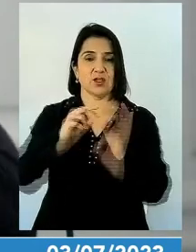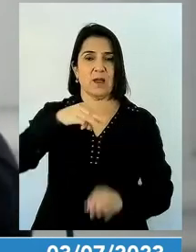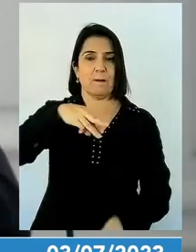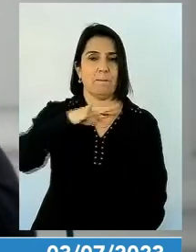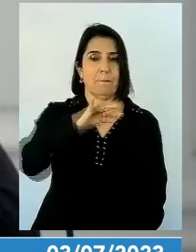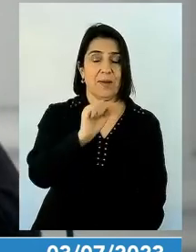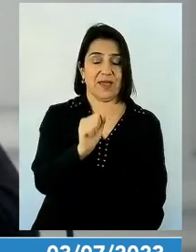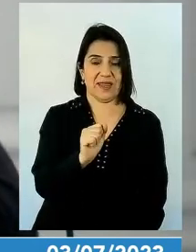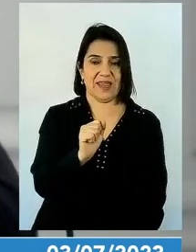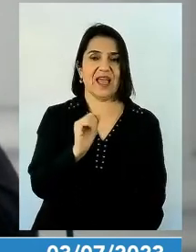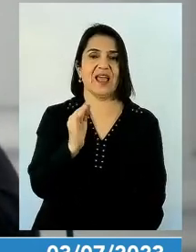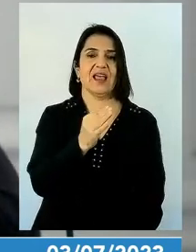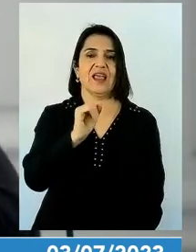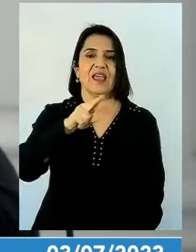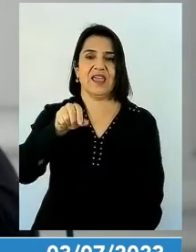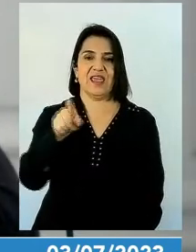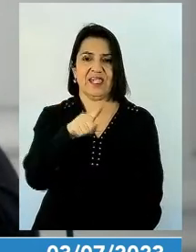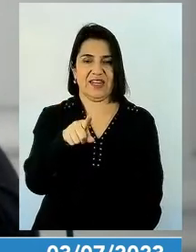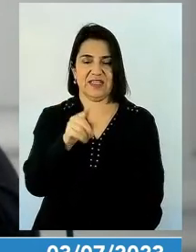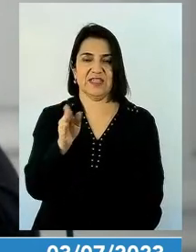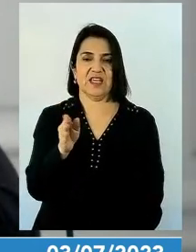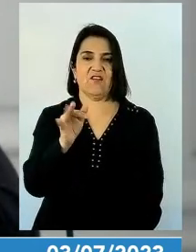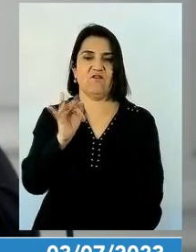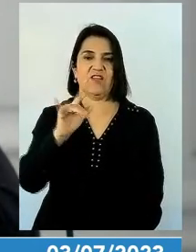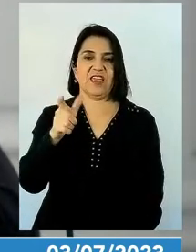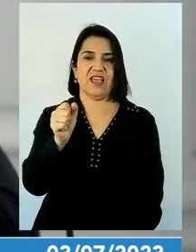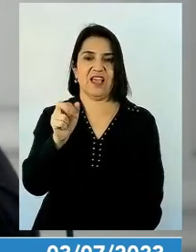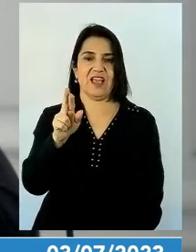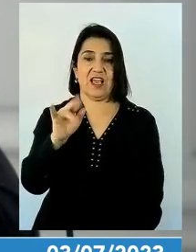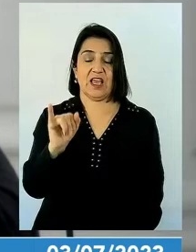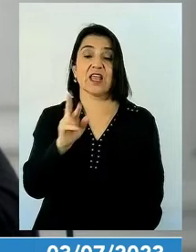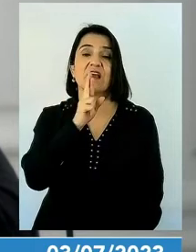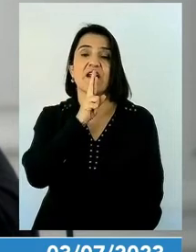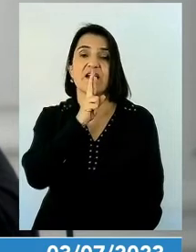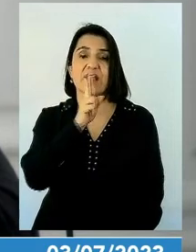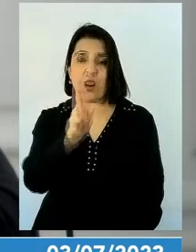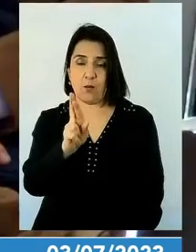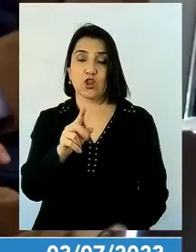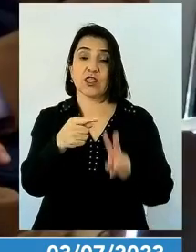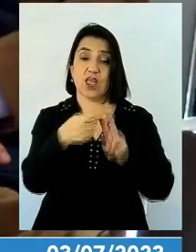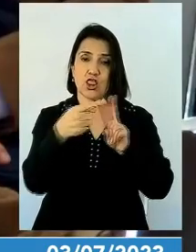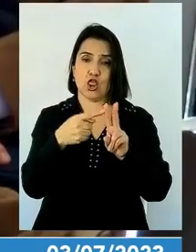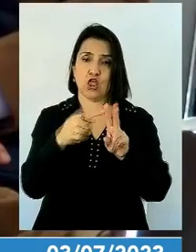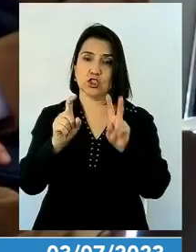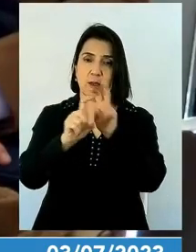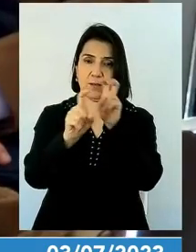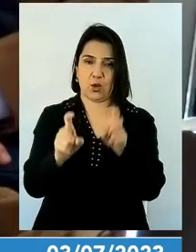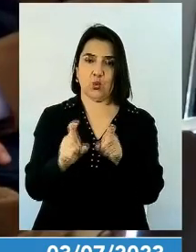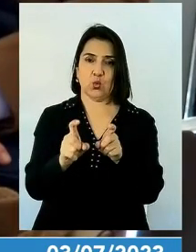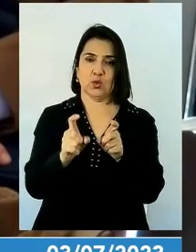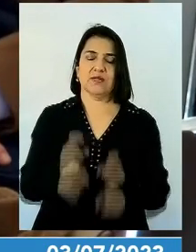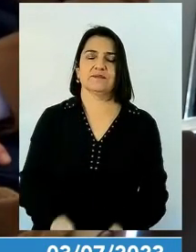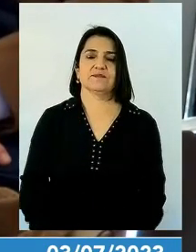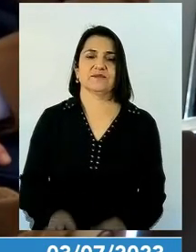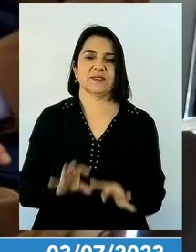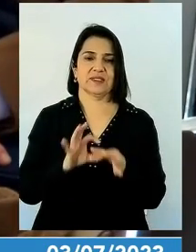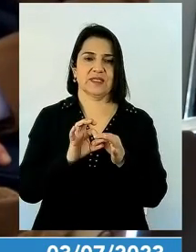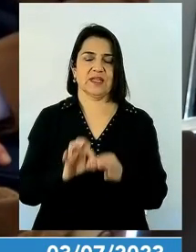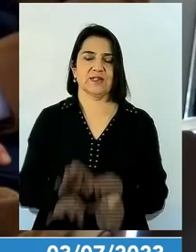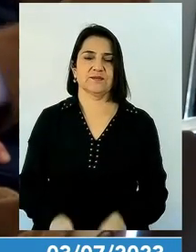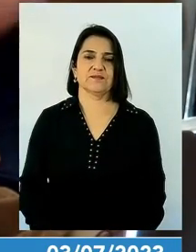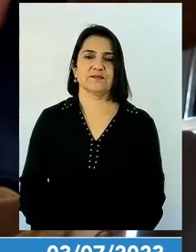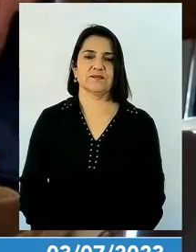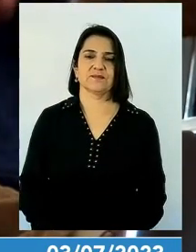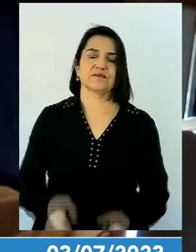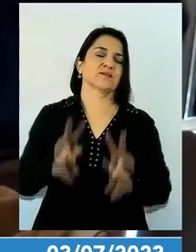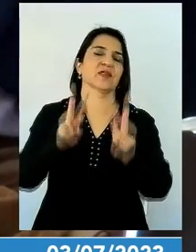conteste las dos preguntas que le hicieron los consejeros constitucionales. Gracias. Bueno, el tema de la desaladora,